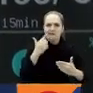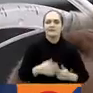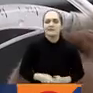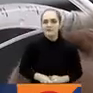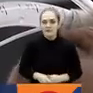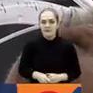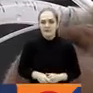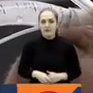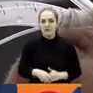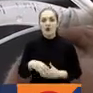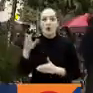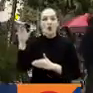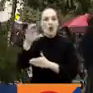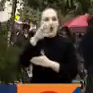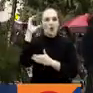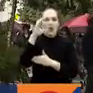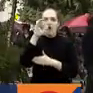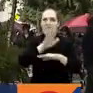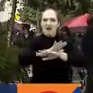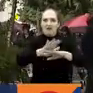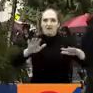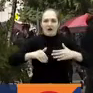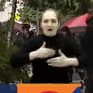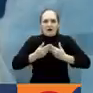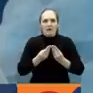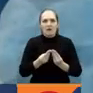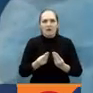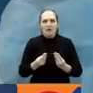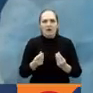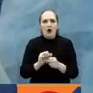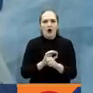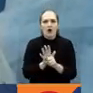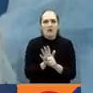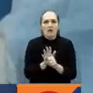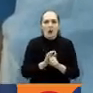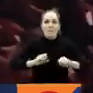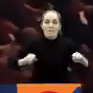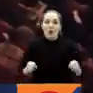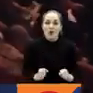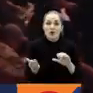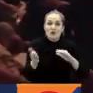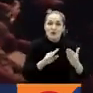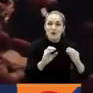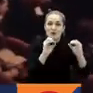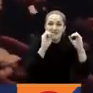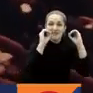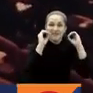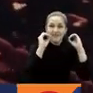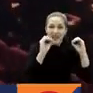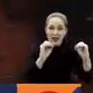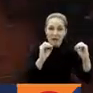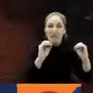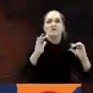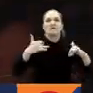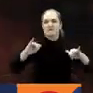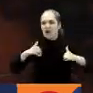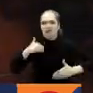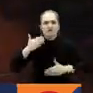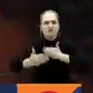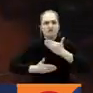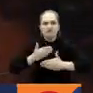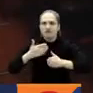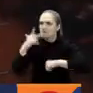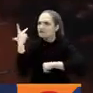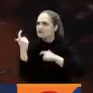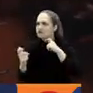Colombia derrotó el COVID. Bogotá con cero muertos, avances en vacunación, aumento de aforos en espectáculos. ¿Es